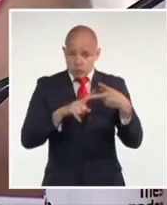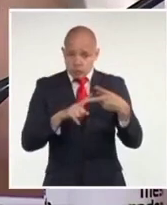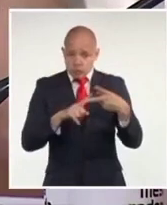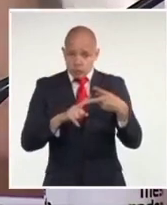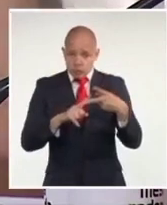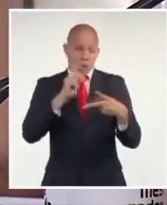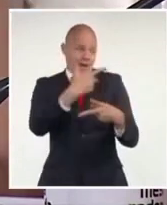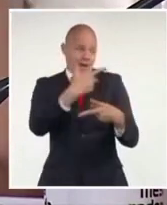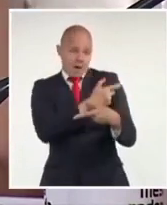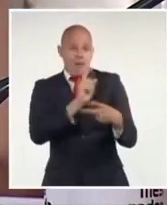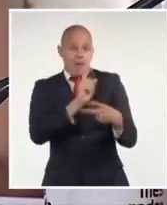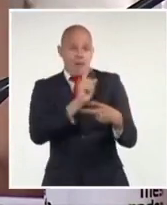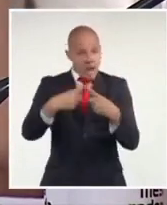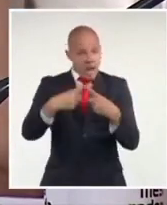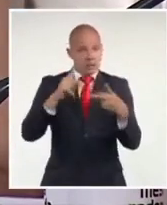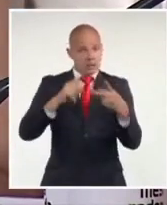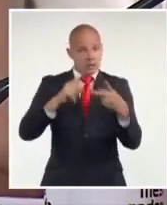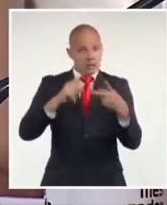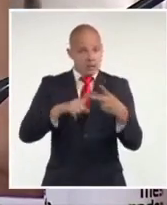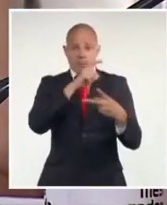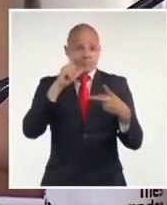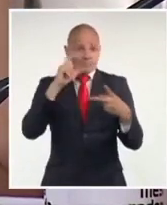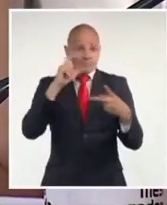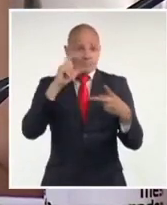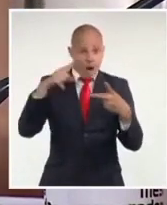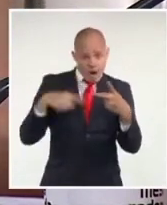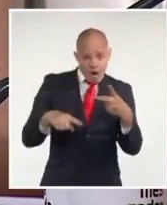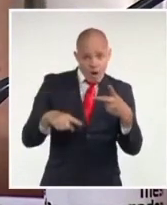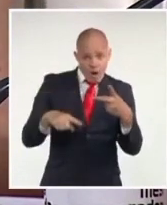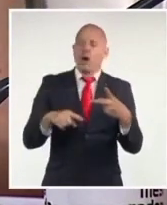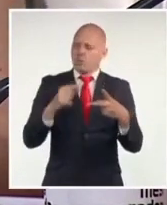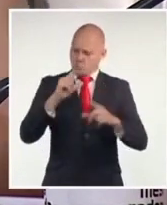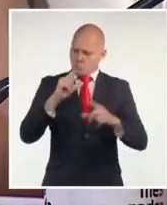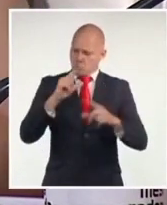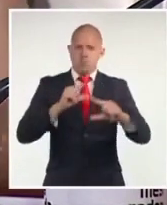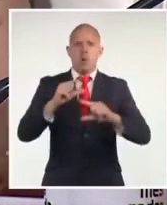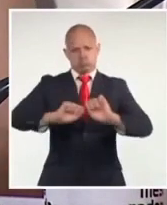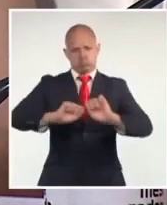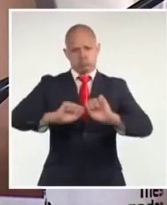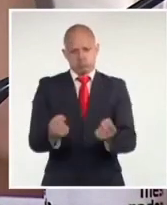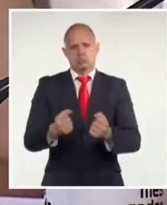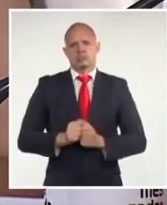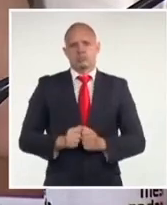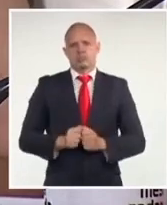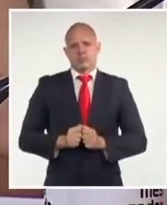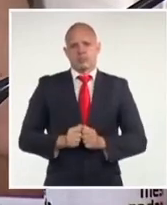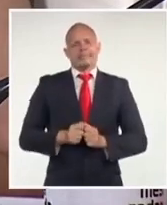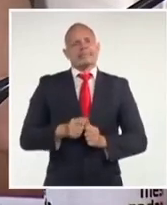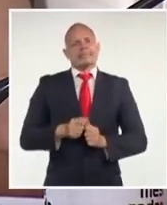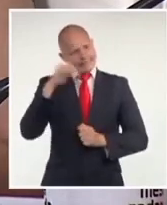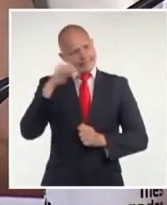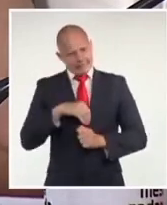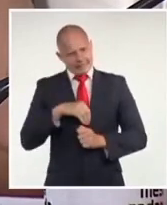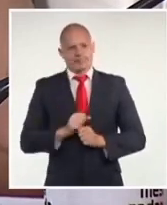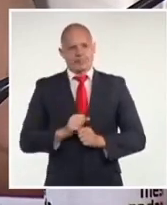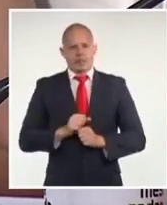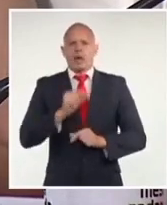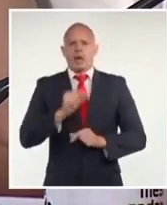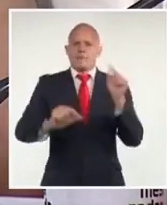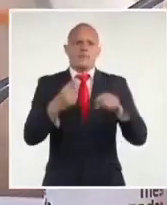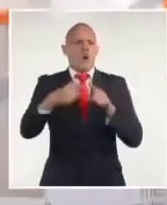y lógicamente avanzando en nuestra vacunación. No es que las vacunas, porque sé que hay muchas dudas y lógicamente la doctora Berena y Dagmar van a hablar de